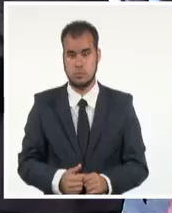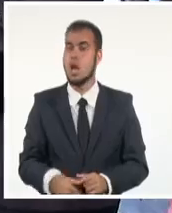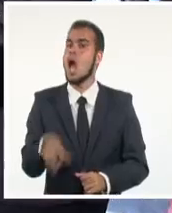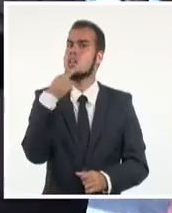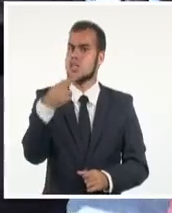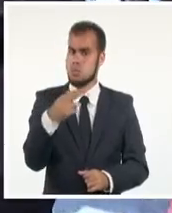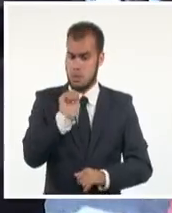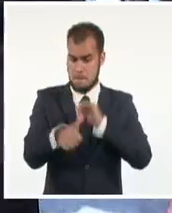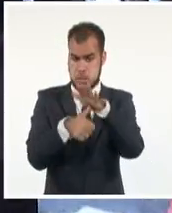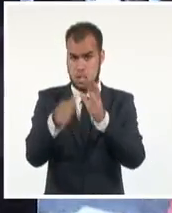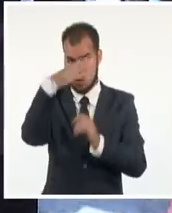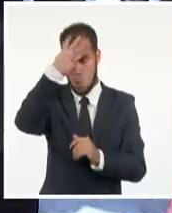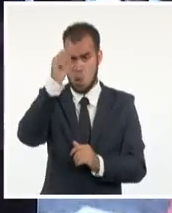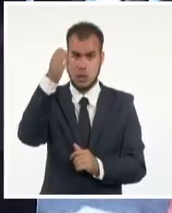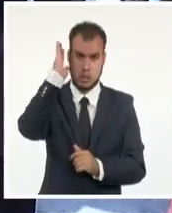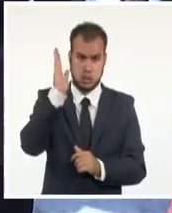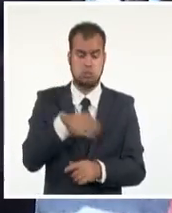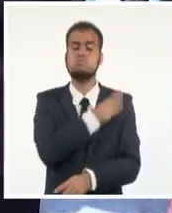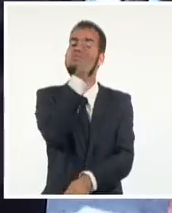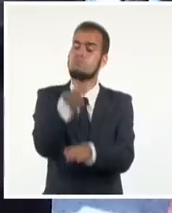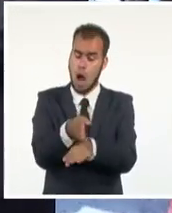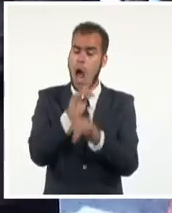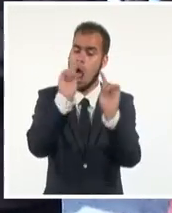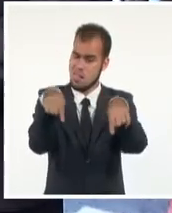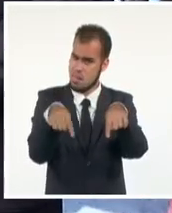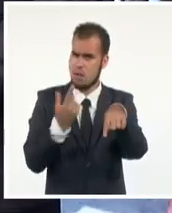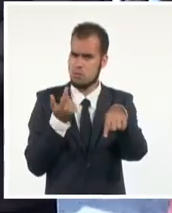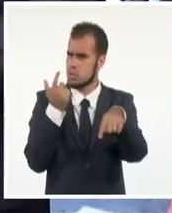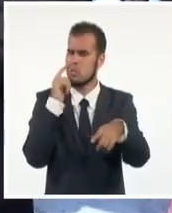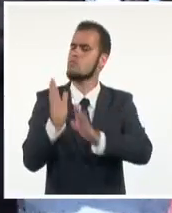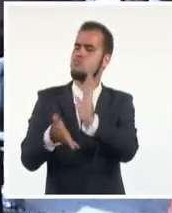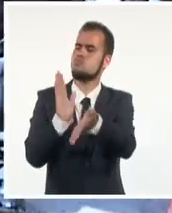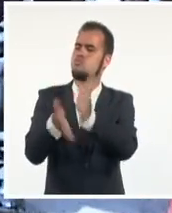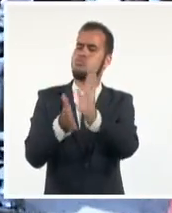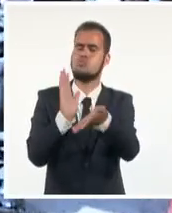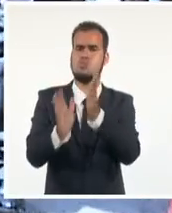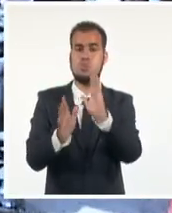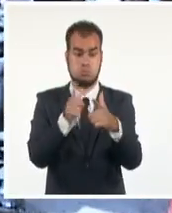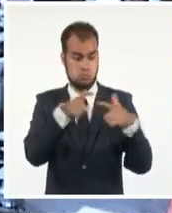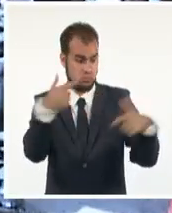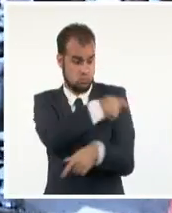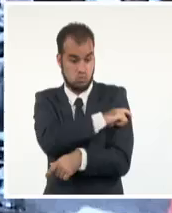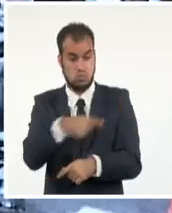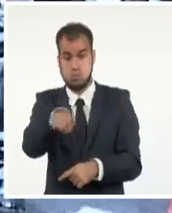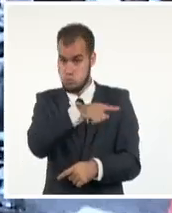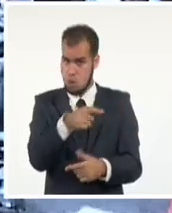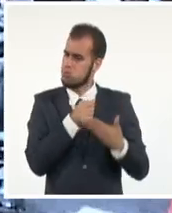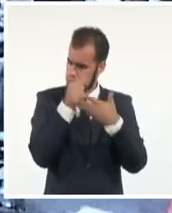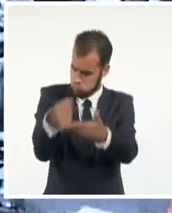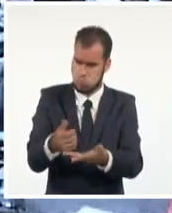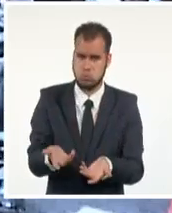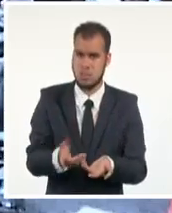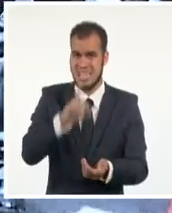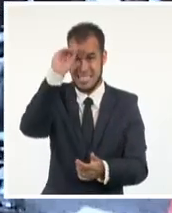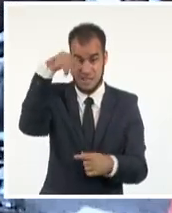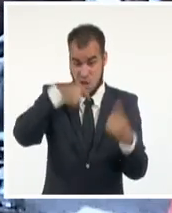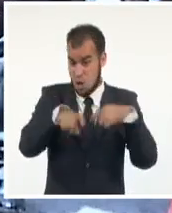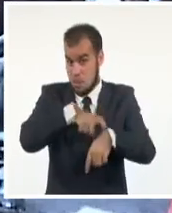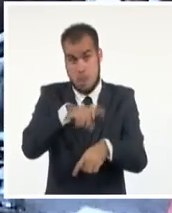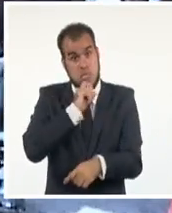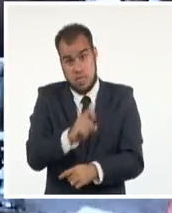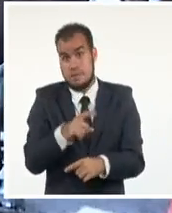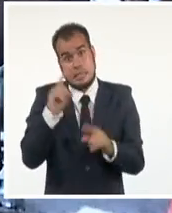y se nos ha hecho difícil porque han fallado, como en todos los países del mundo, protocolos sanitarios específicos, pero también porque no